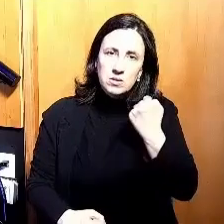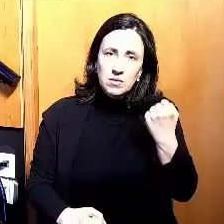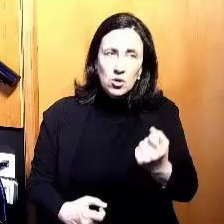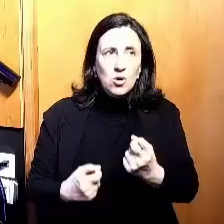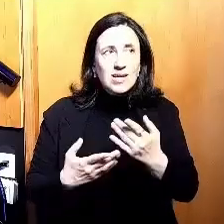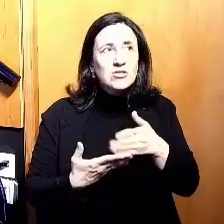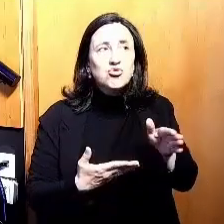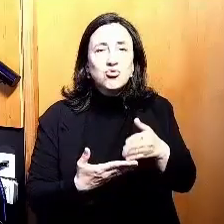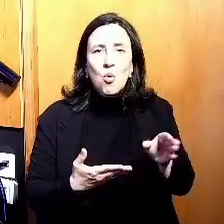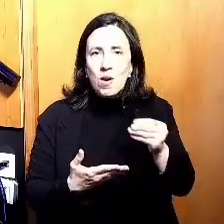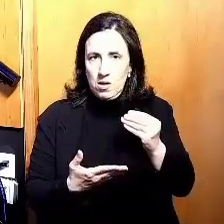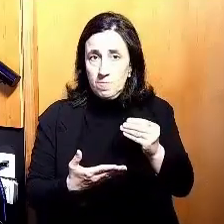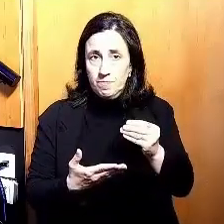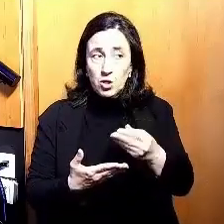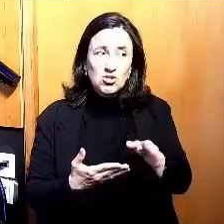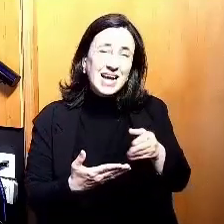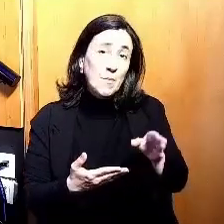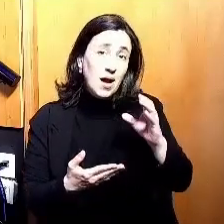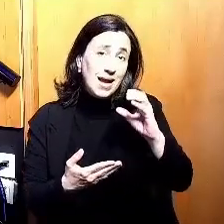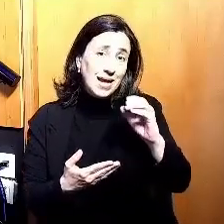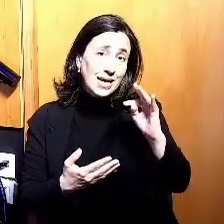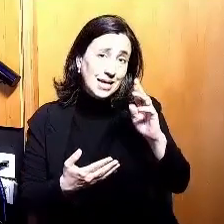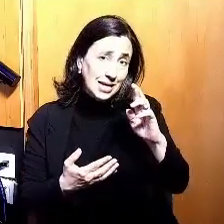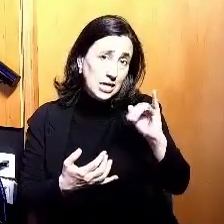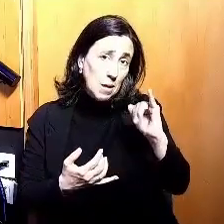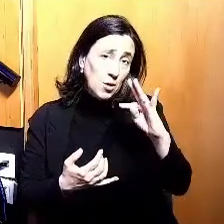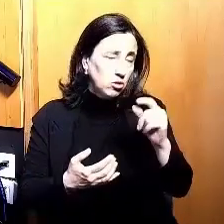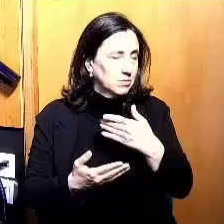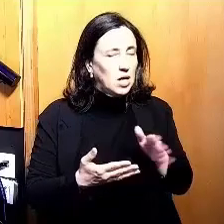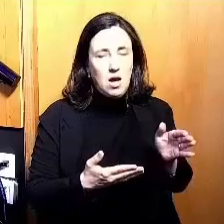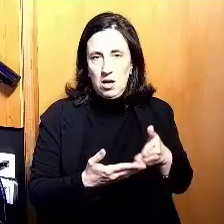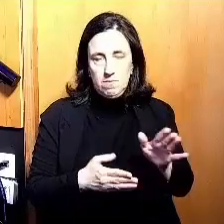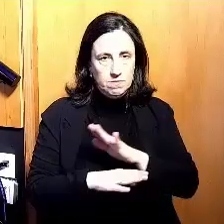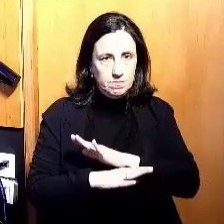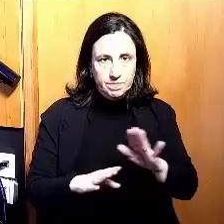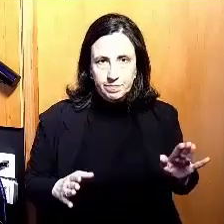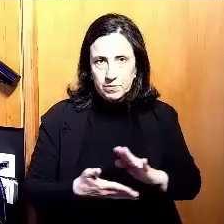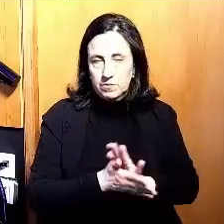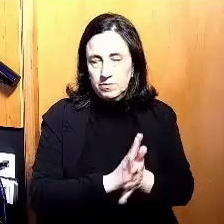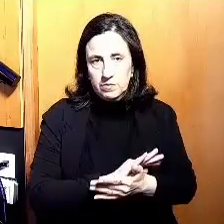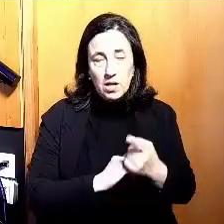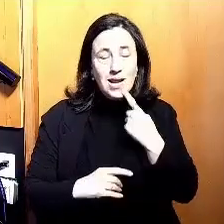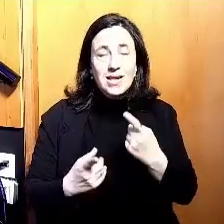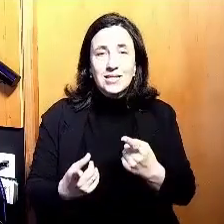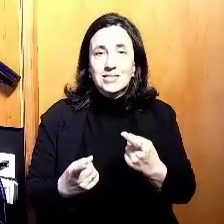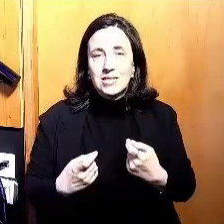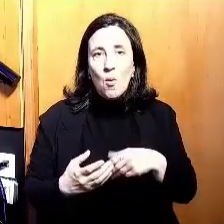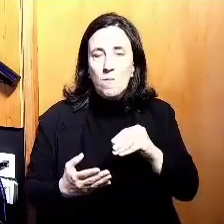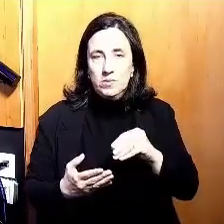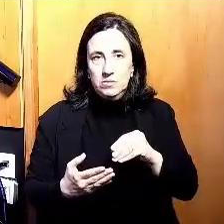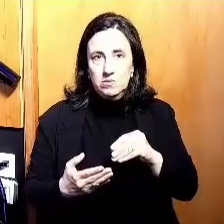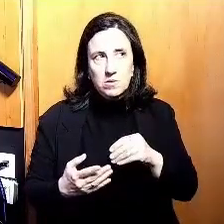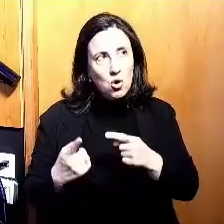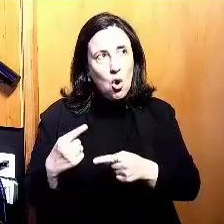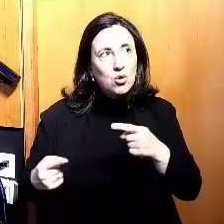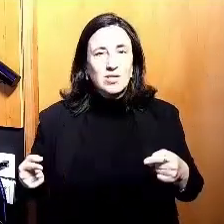que sobra, obviamente, es todo lo de cripto, sacame los tech bros de encima, por favor, pero creo que también hay cosas que nos